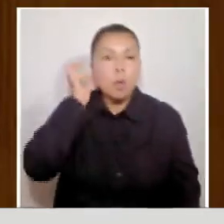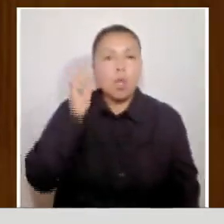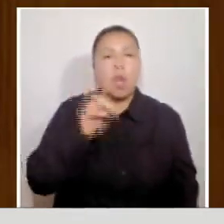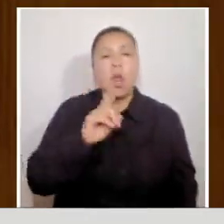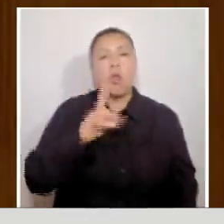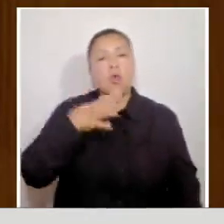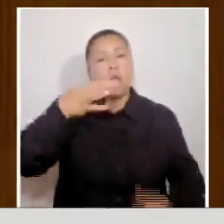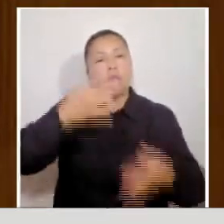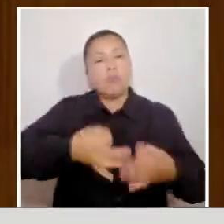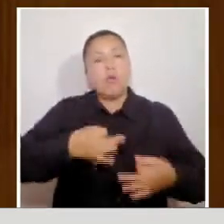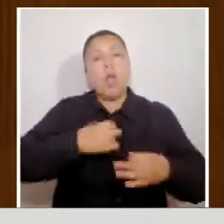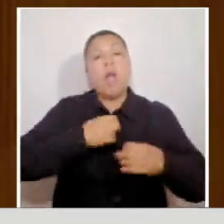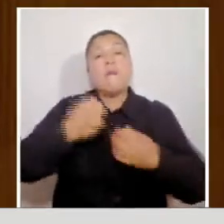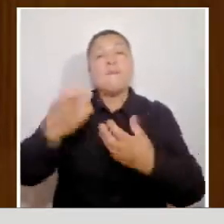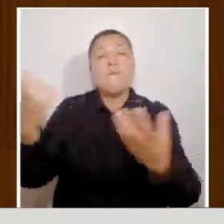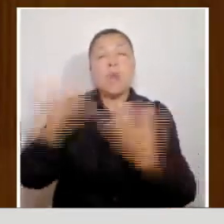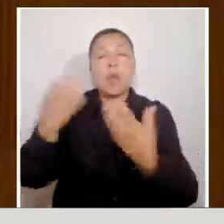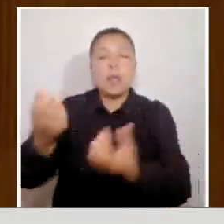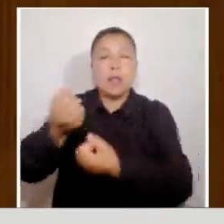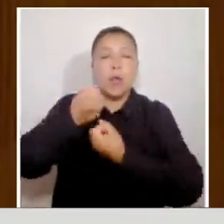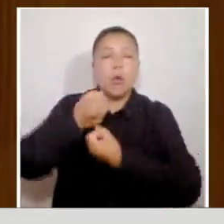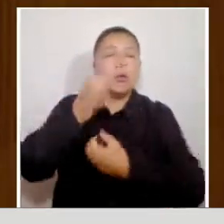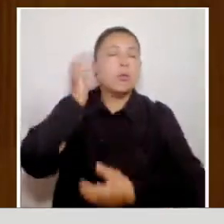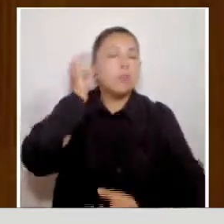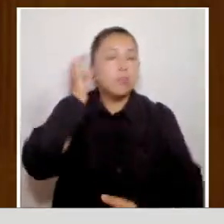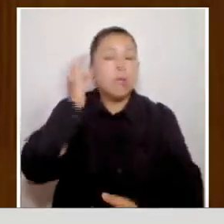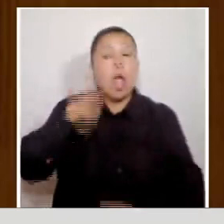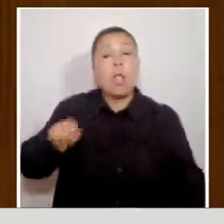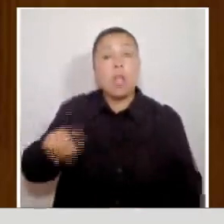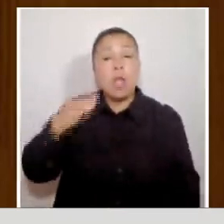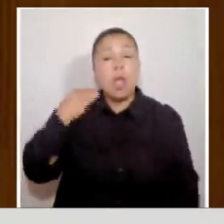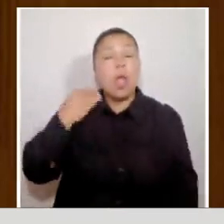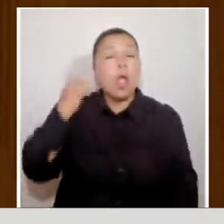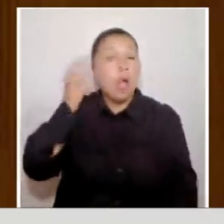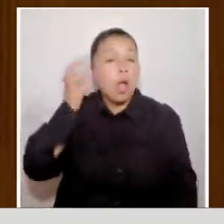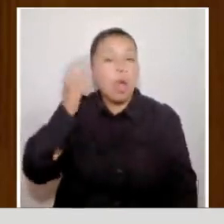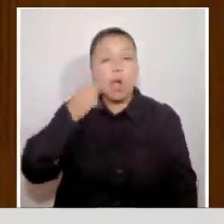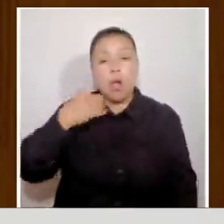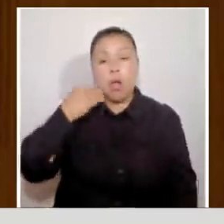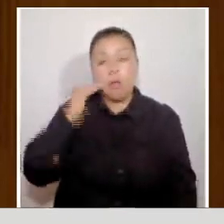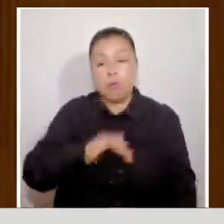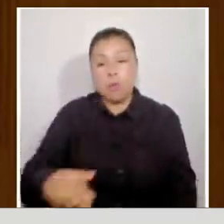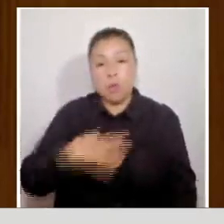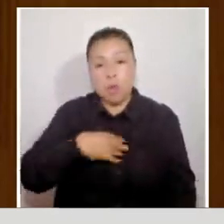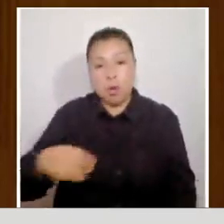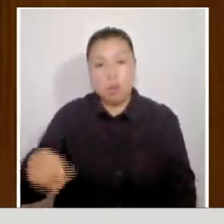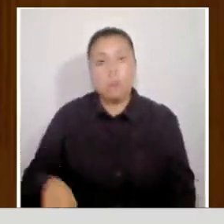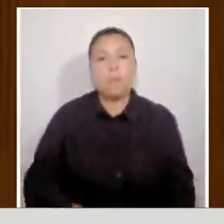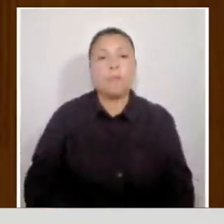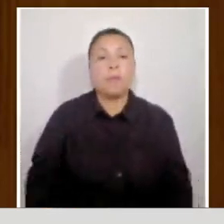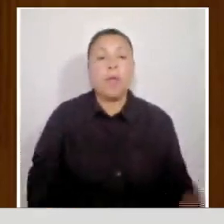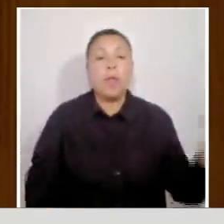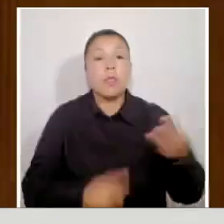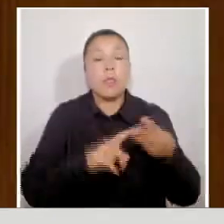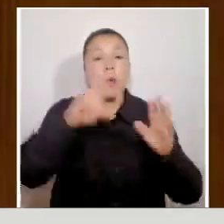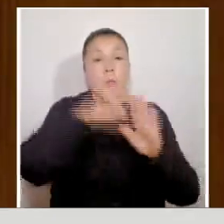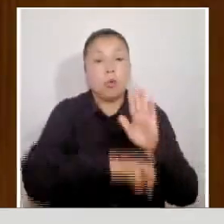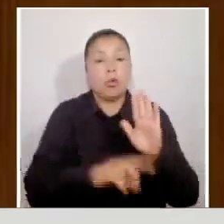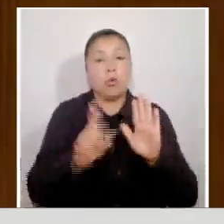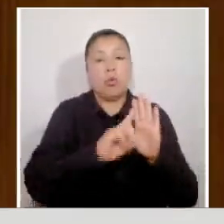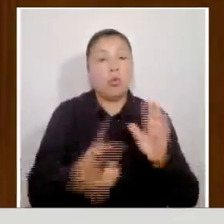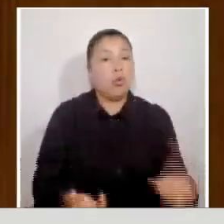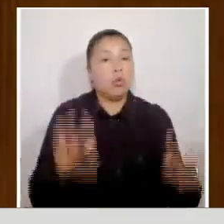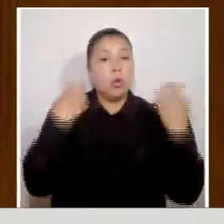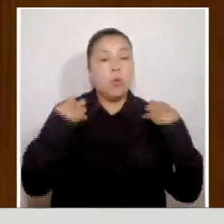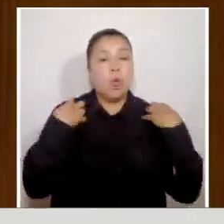su contra y hacia sus hijos e hijas tres el proyecto no se hace cargo de la